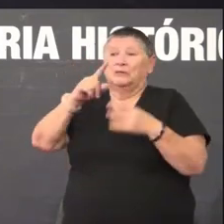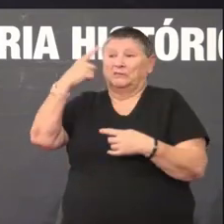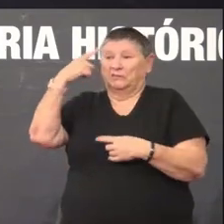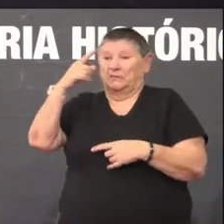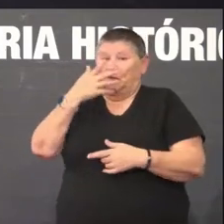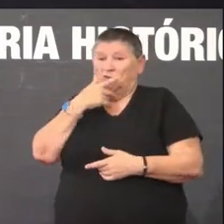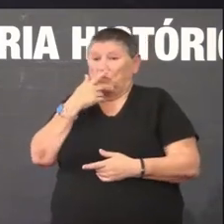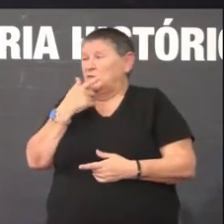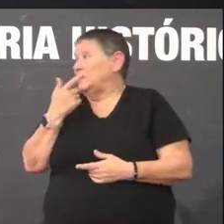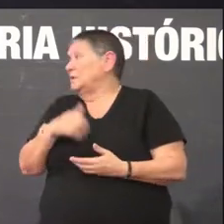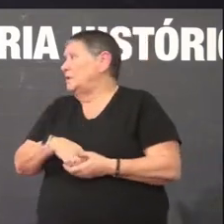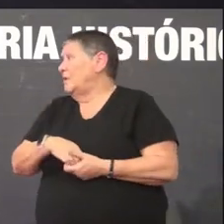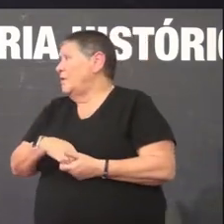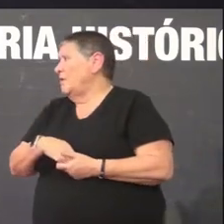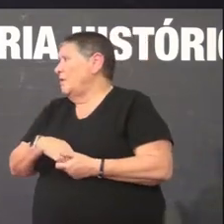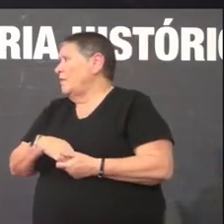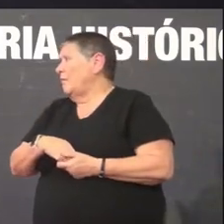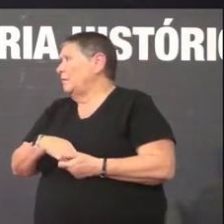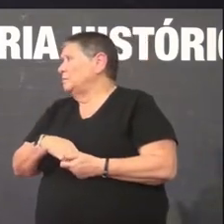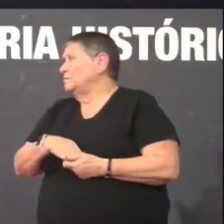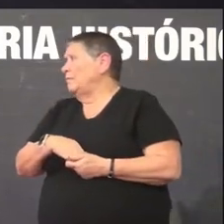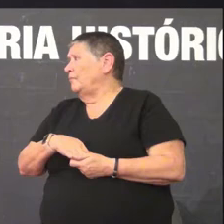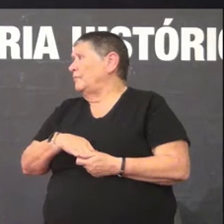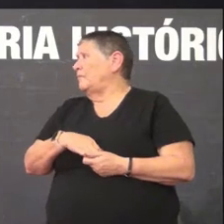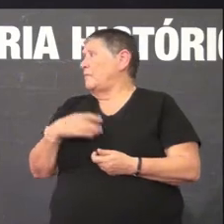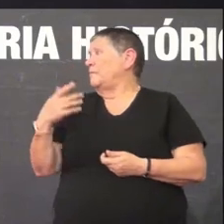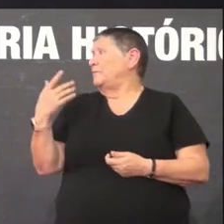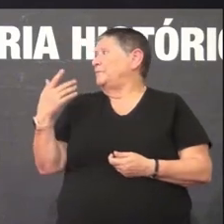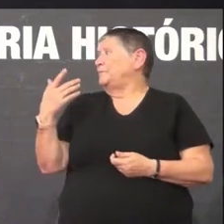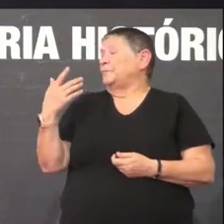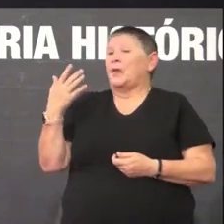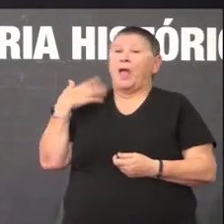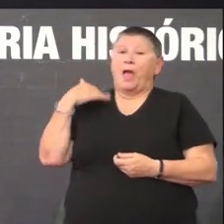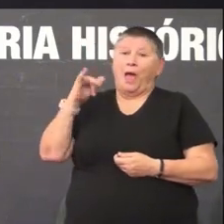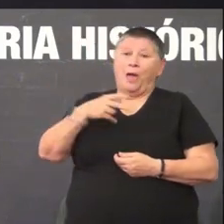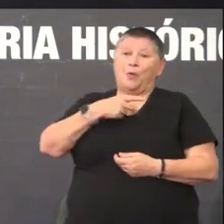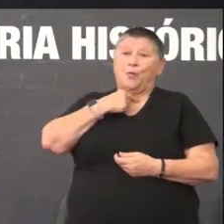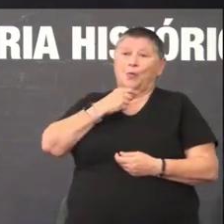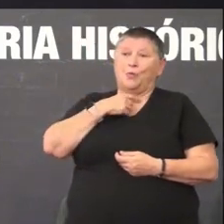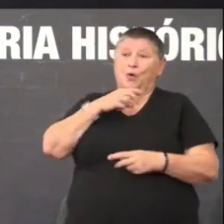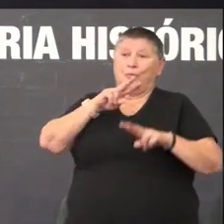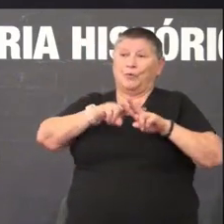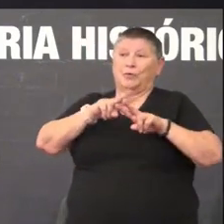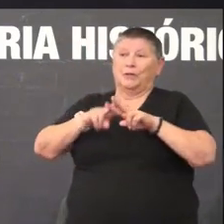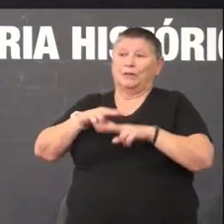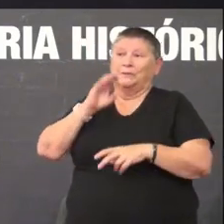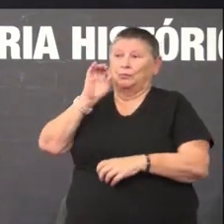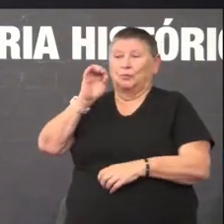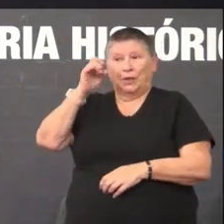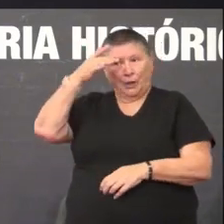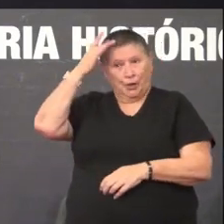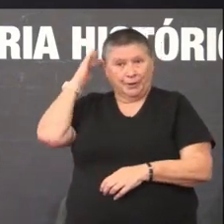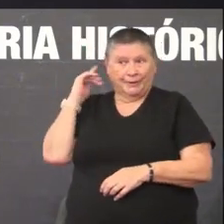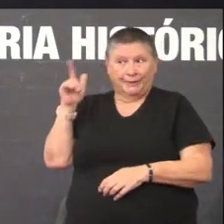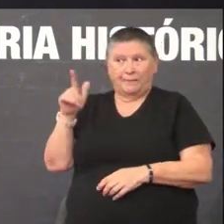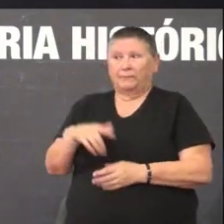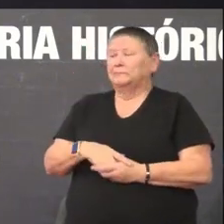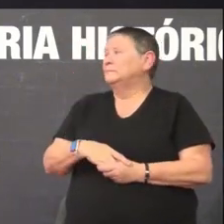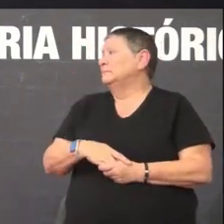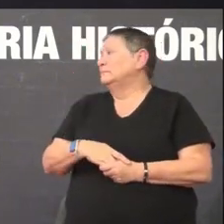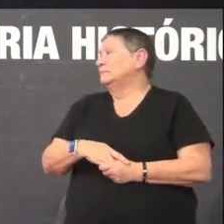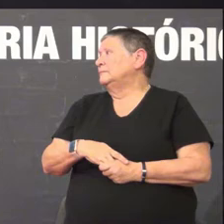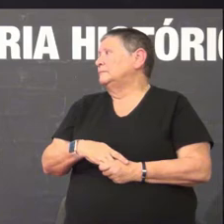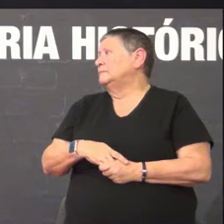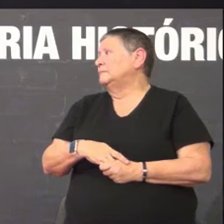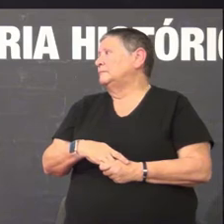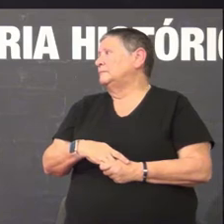conocéis, que ya porque hasta hace podcast Corina, para contarlo, todas